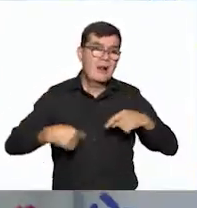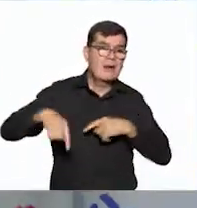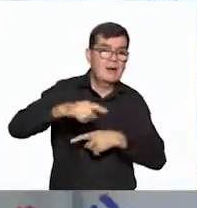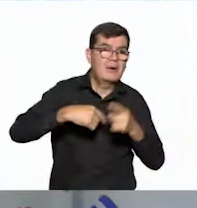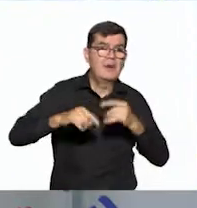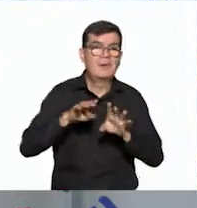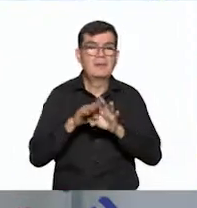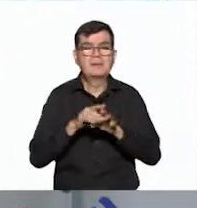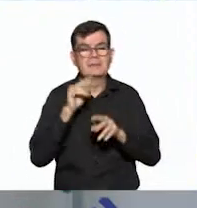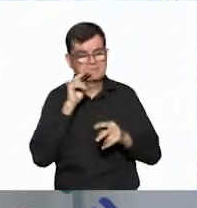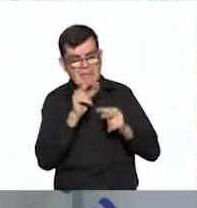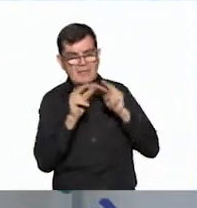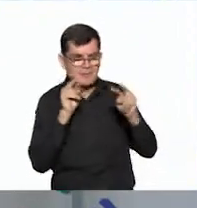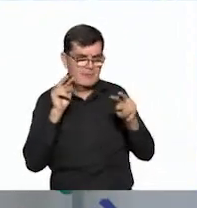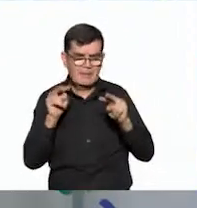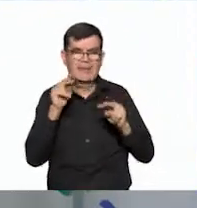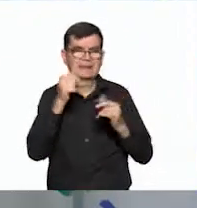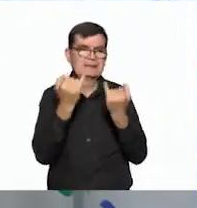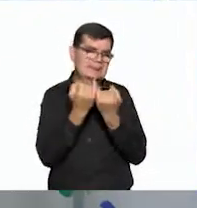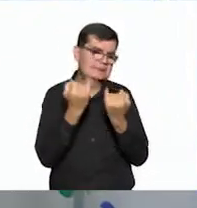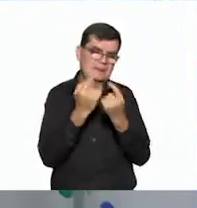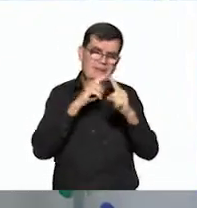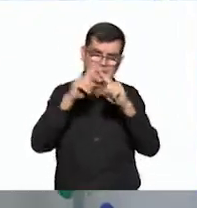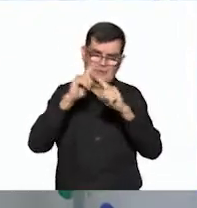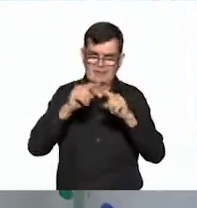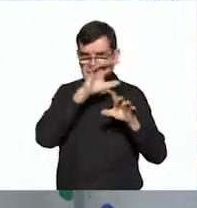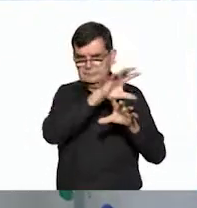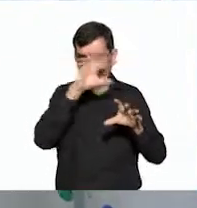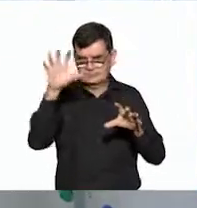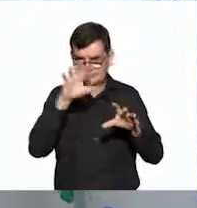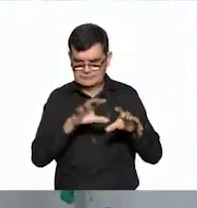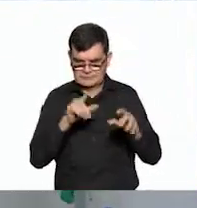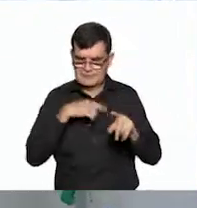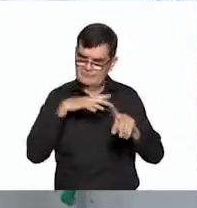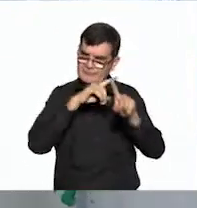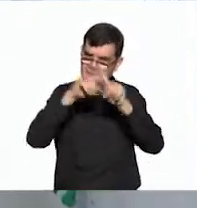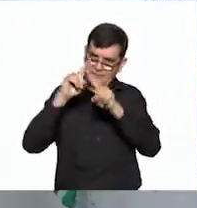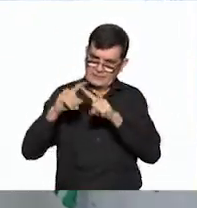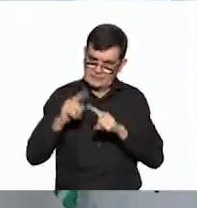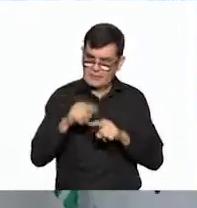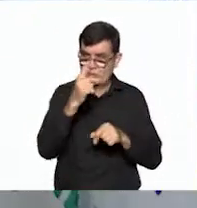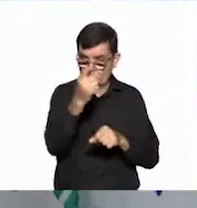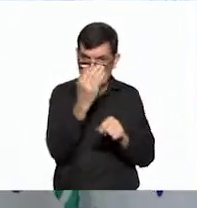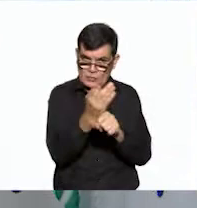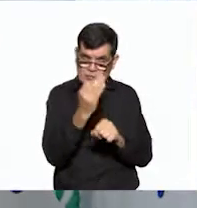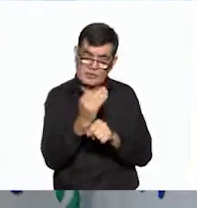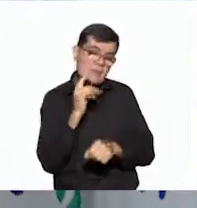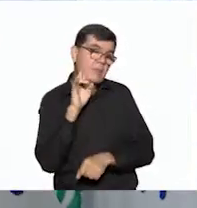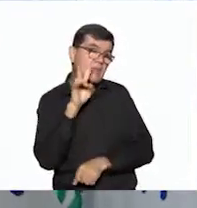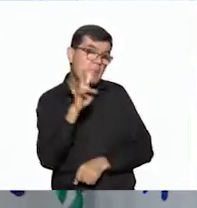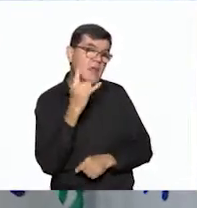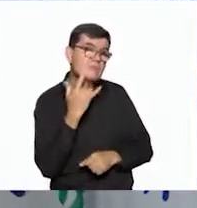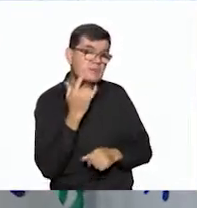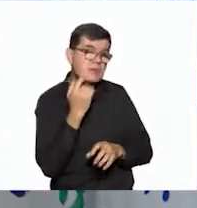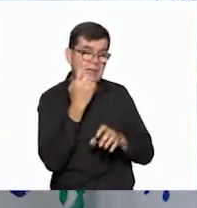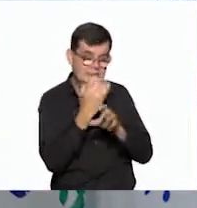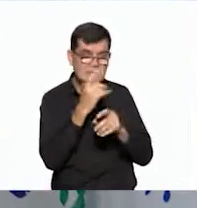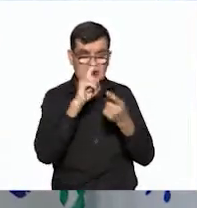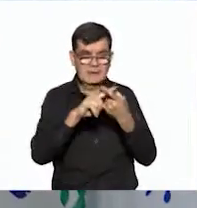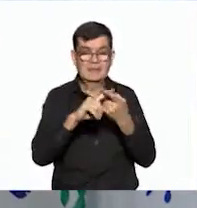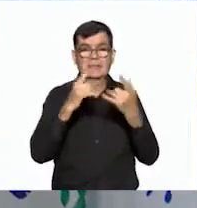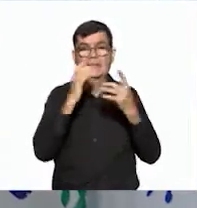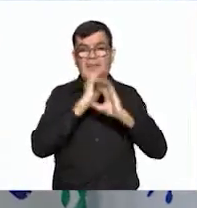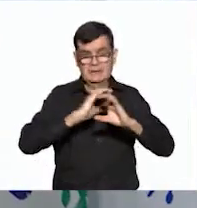Entonces, ya vimos algunas de sus diferencias. Pero, así como escuchamos ahorita esta canción, esta ronda y